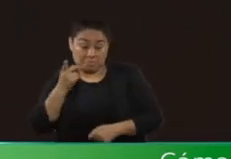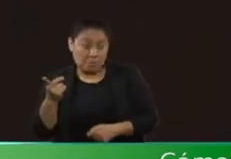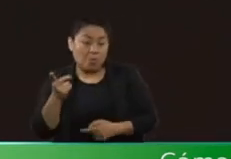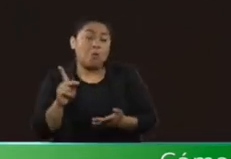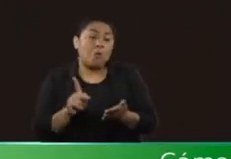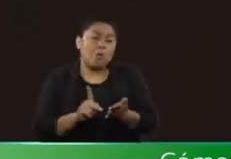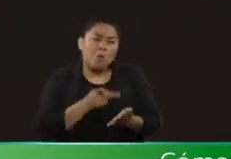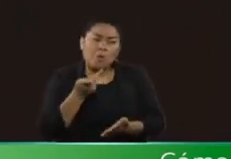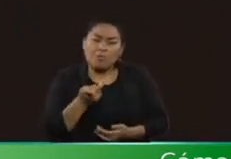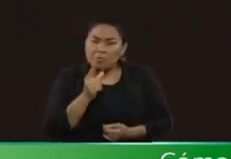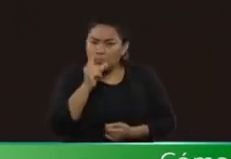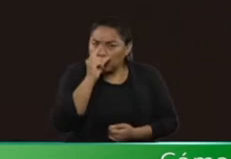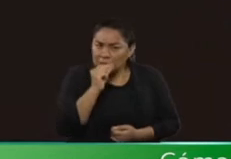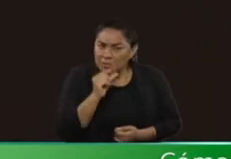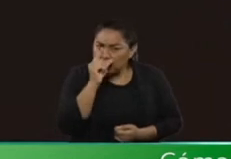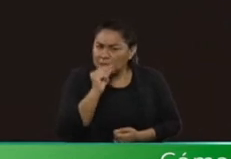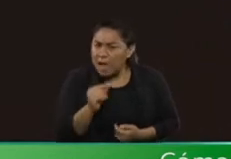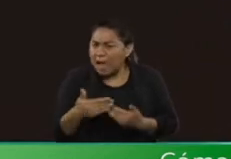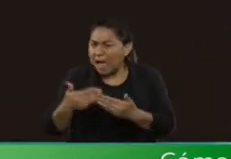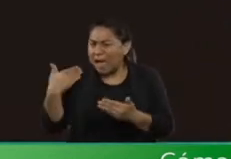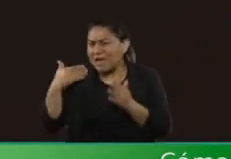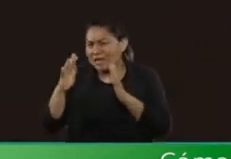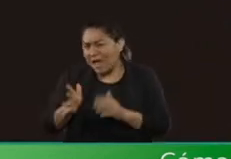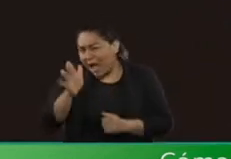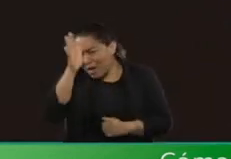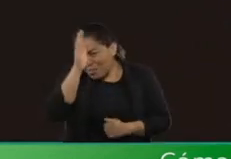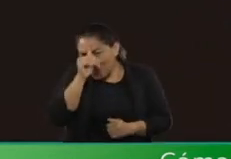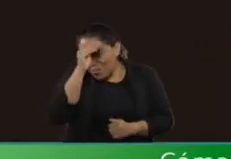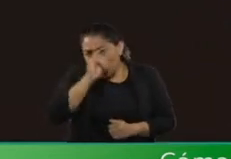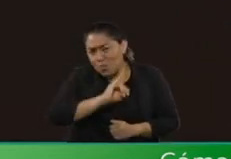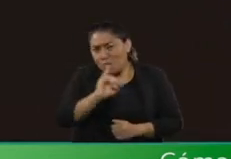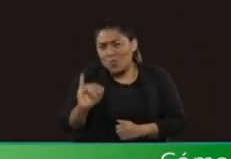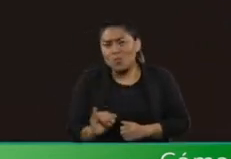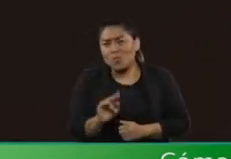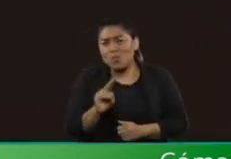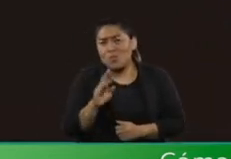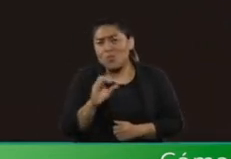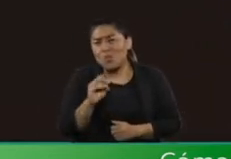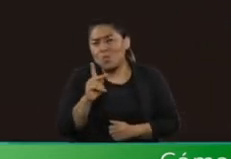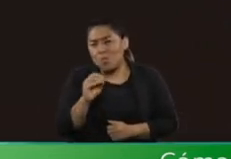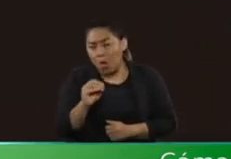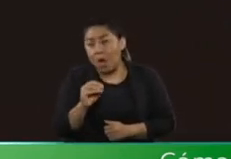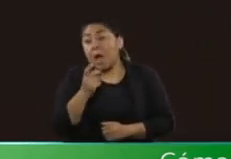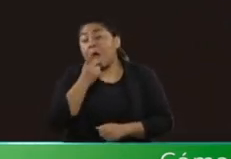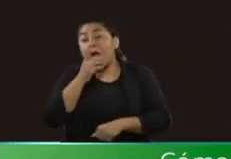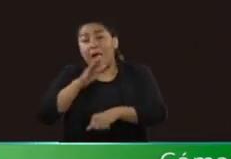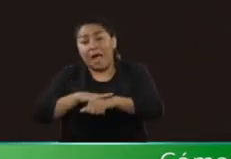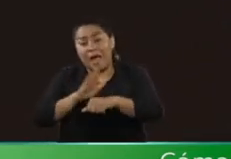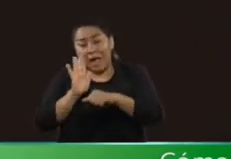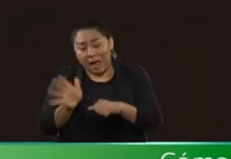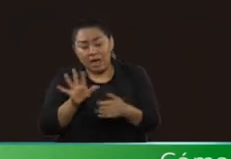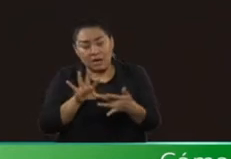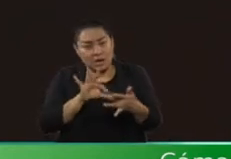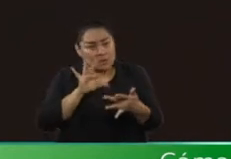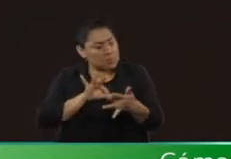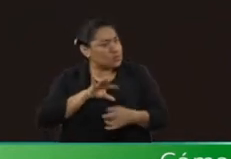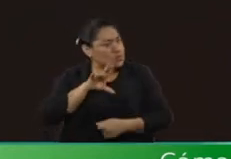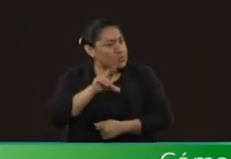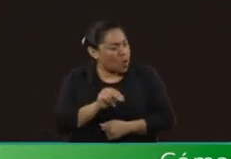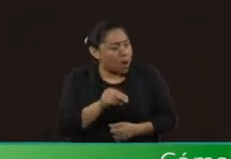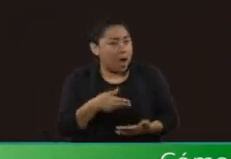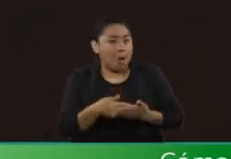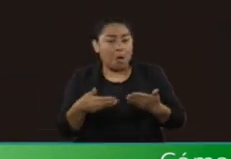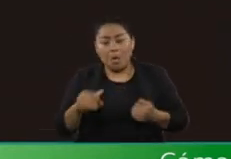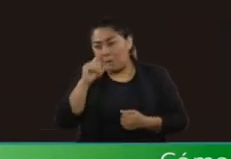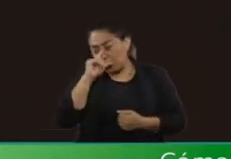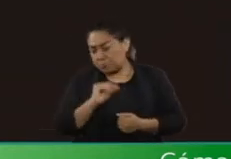vez los acuerdos de la JUCOPO, toda vez que se había acordado que no habría reservas a este dictamen, y con eso nos impidieron